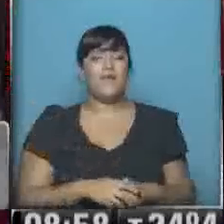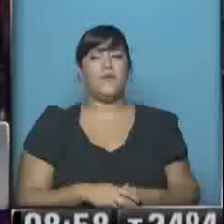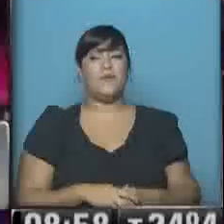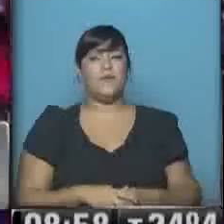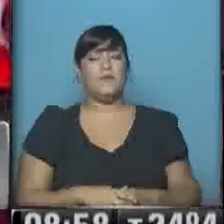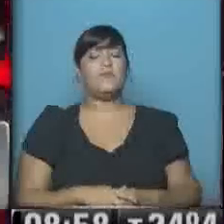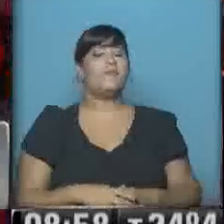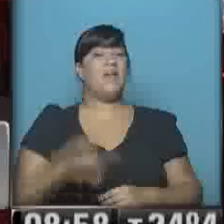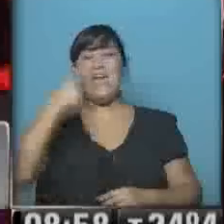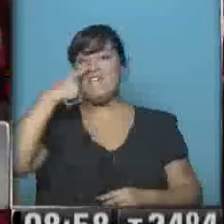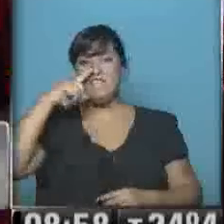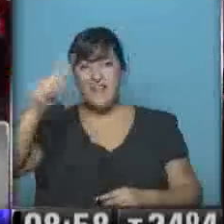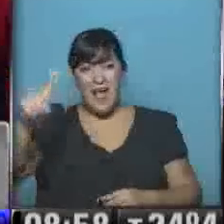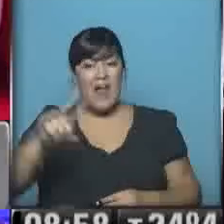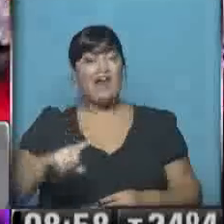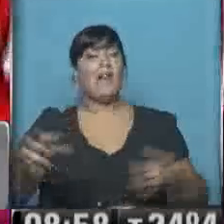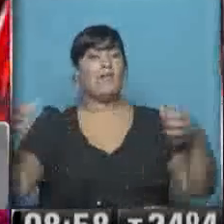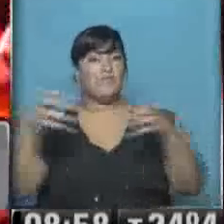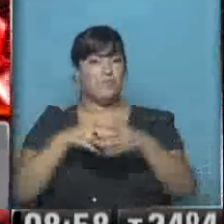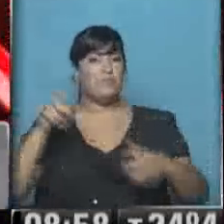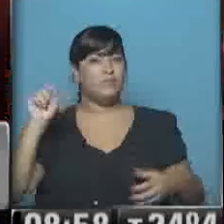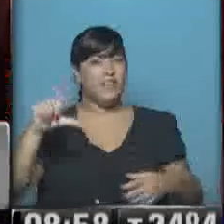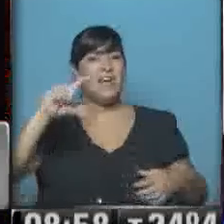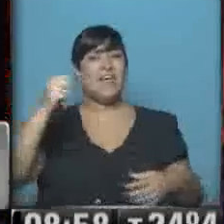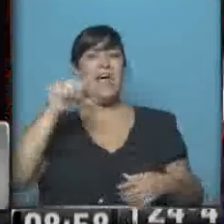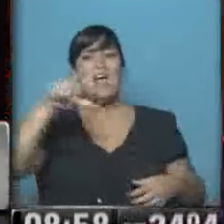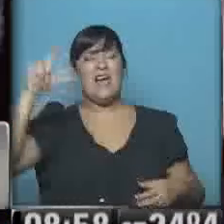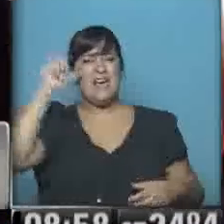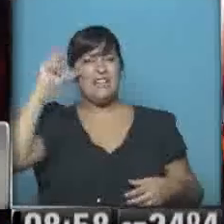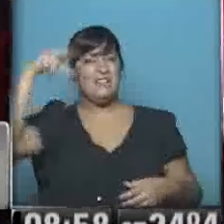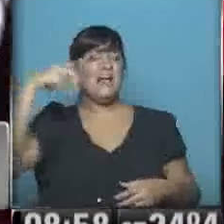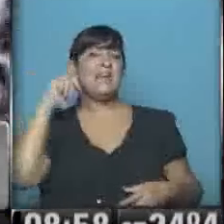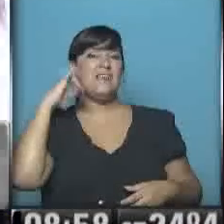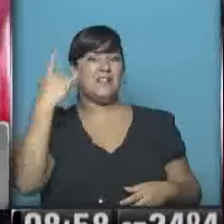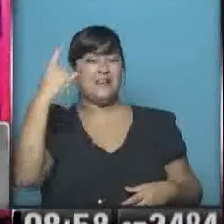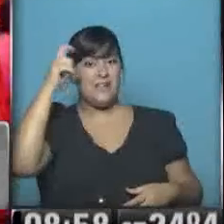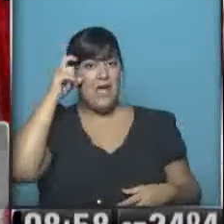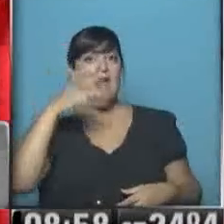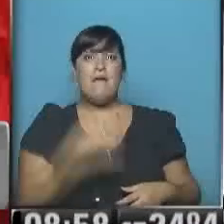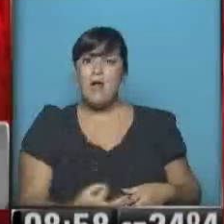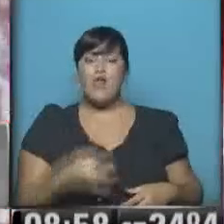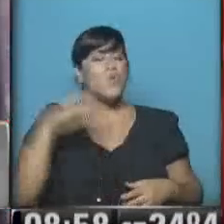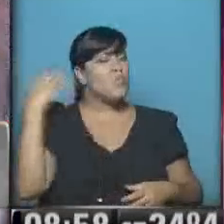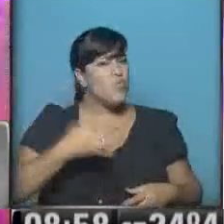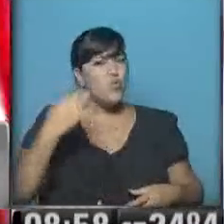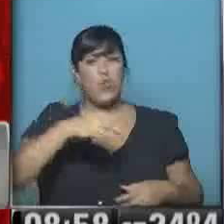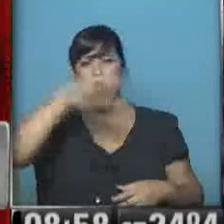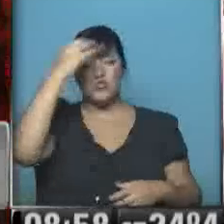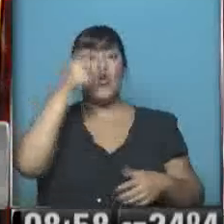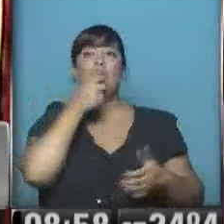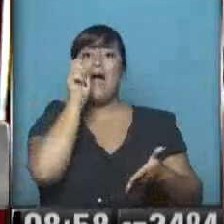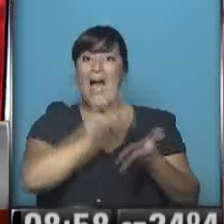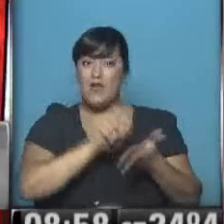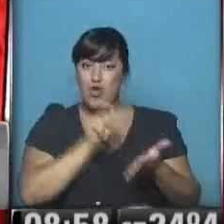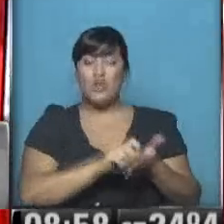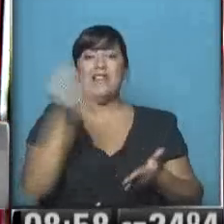y el cierre será el turno de la orquesta típica Cayengue. La verdad, muy buenas propuestas. Anótalo,